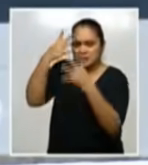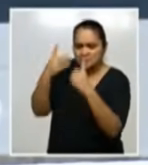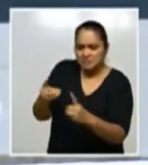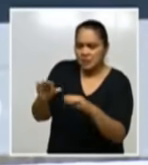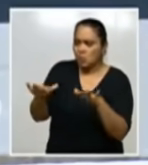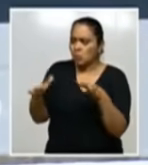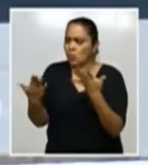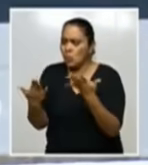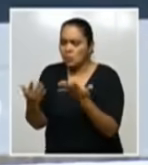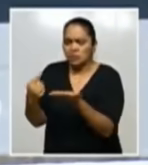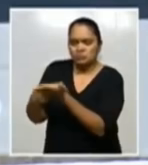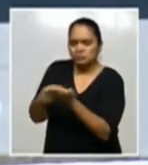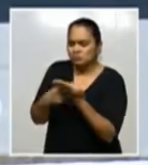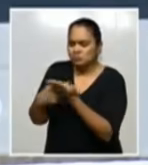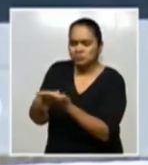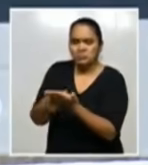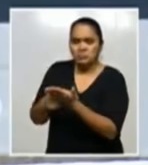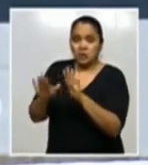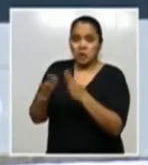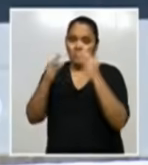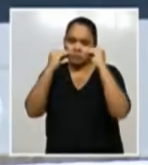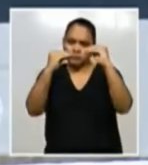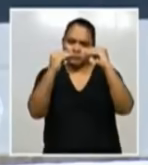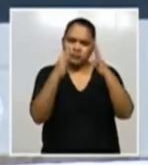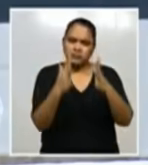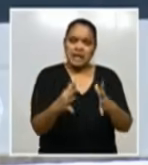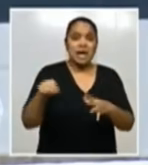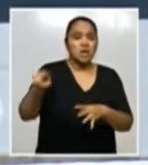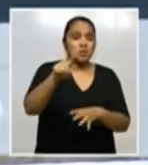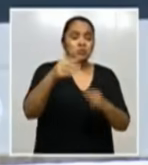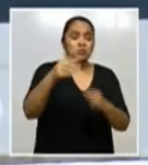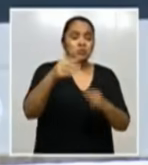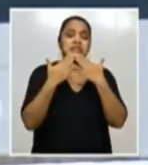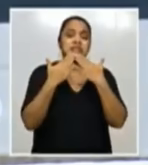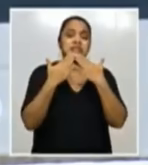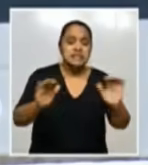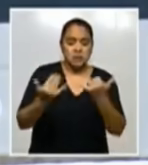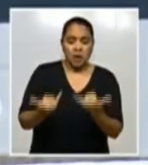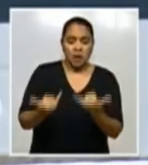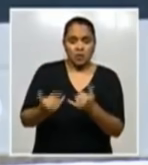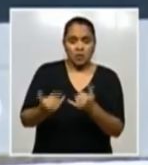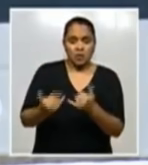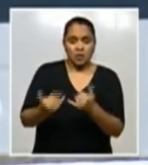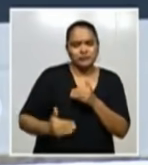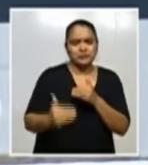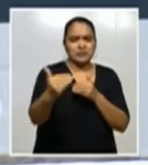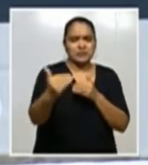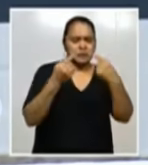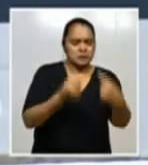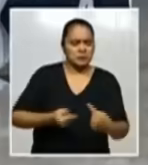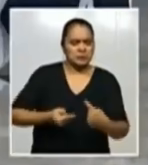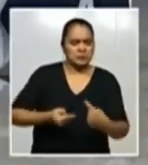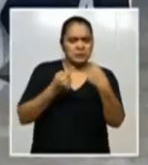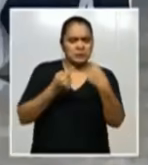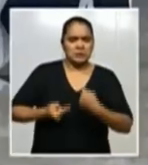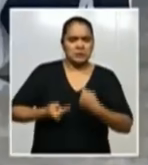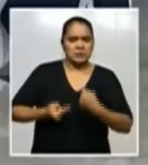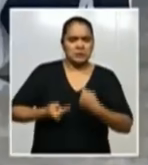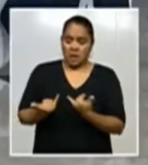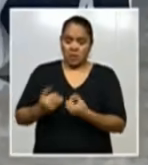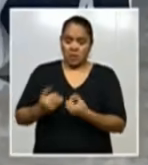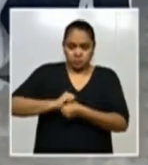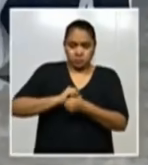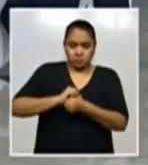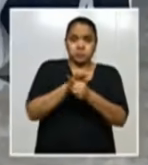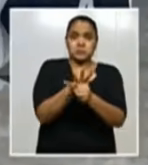reinventar la educación en el país ante los retos que implica la pandemia.